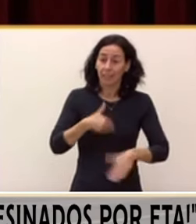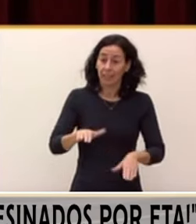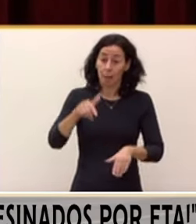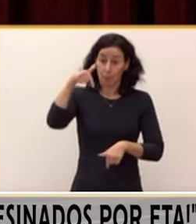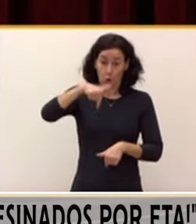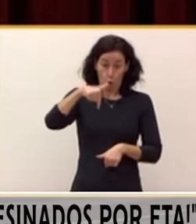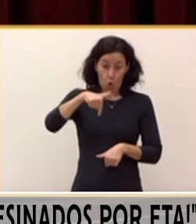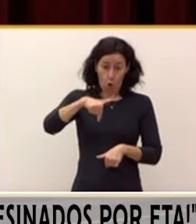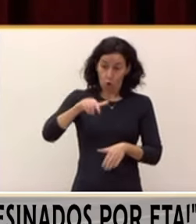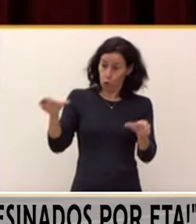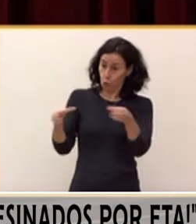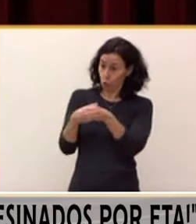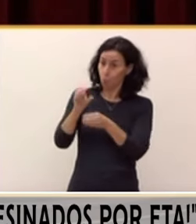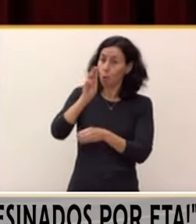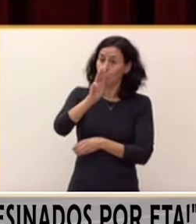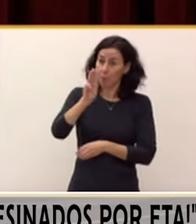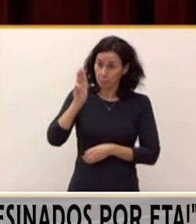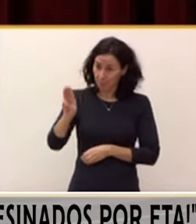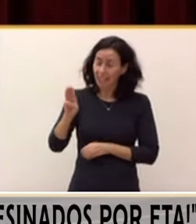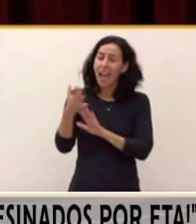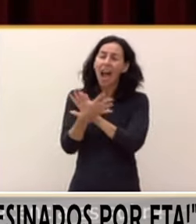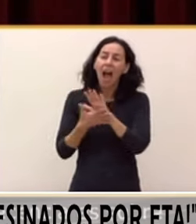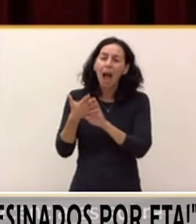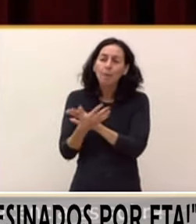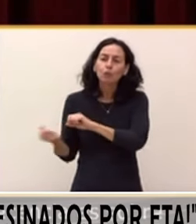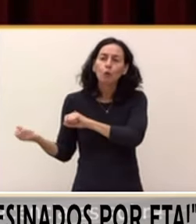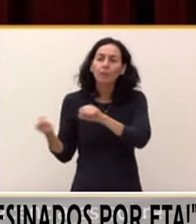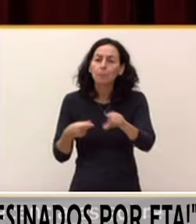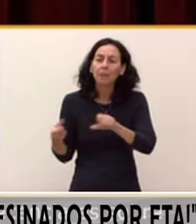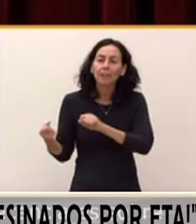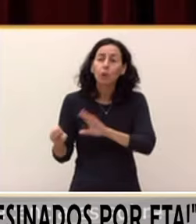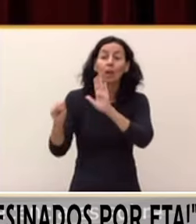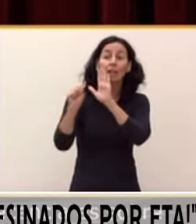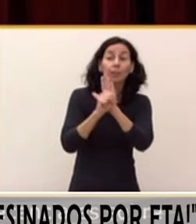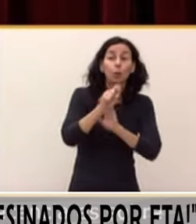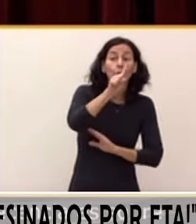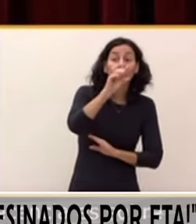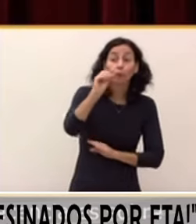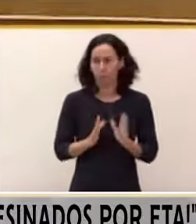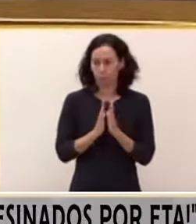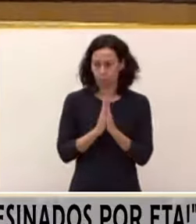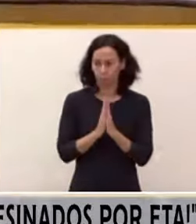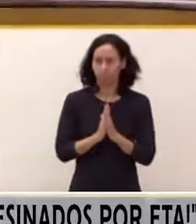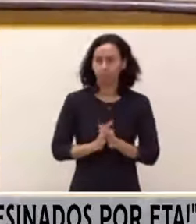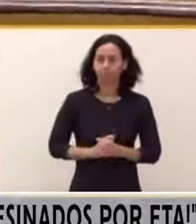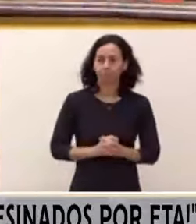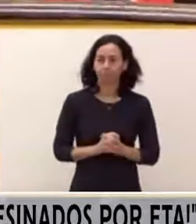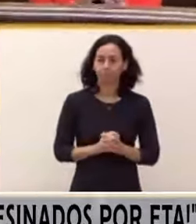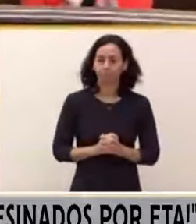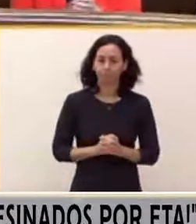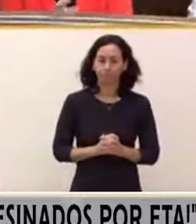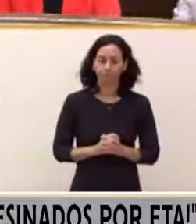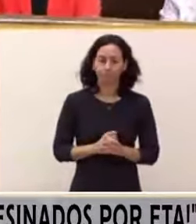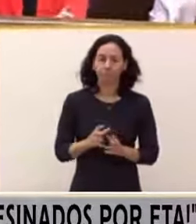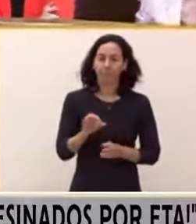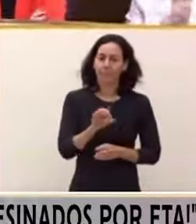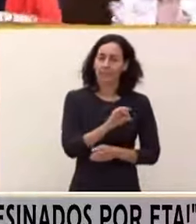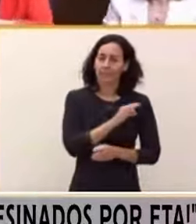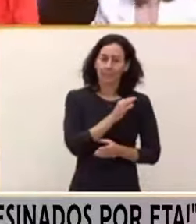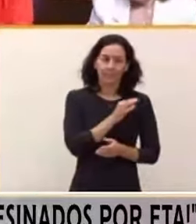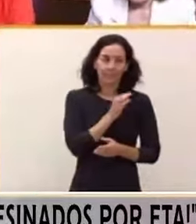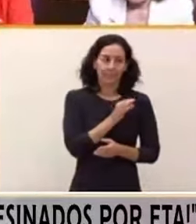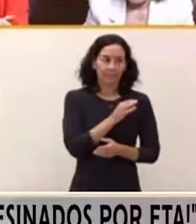y en base al artículo 102 del reglamento, todos tenemos que aplicarnos el reglamento. El presidente habló sin límite